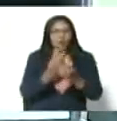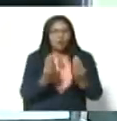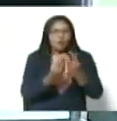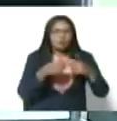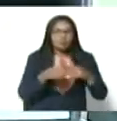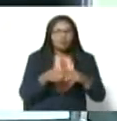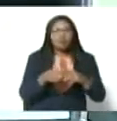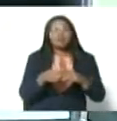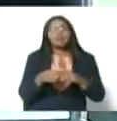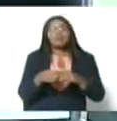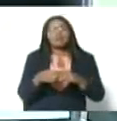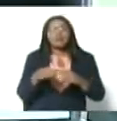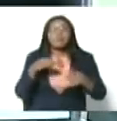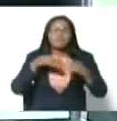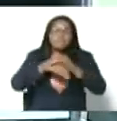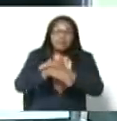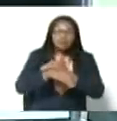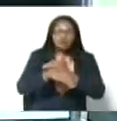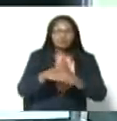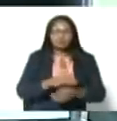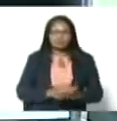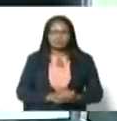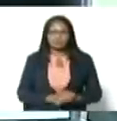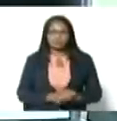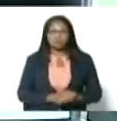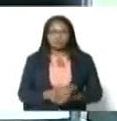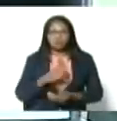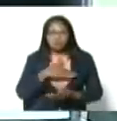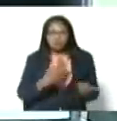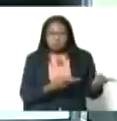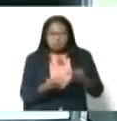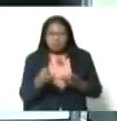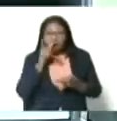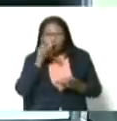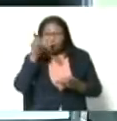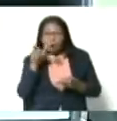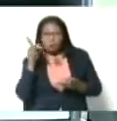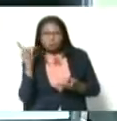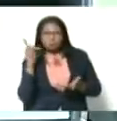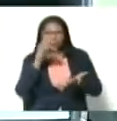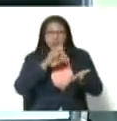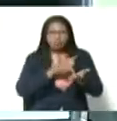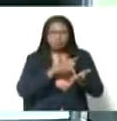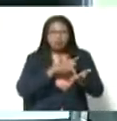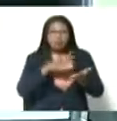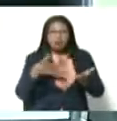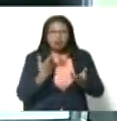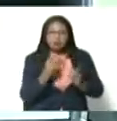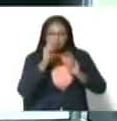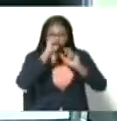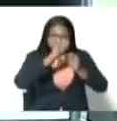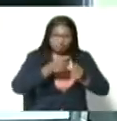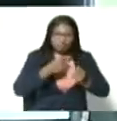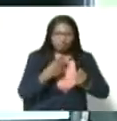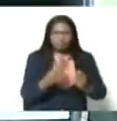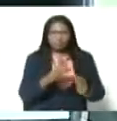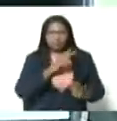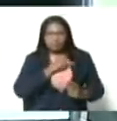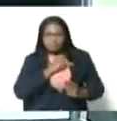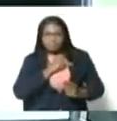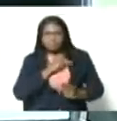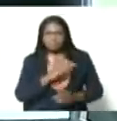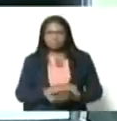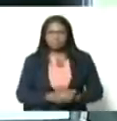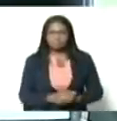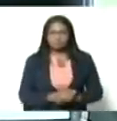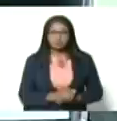de Metro de Caracas, y yo creo que podemos invitar a que el compañero Estrada se acerque aquí y le coloque esa distinción que